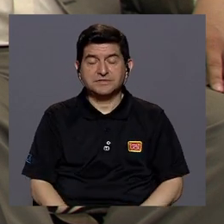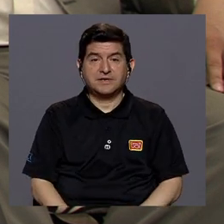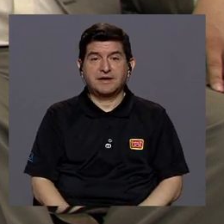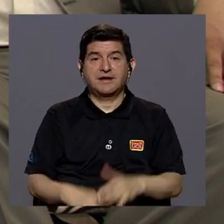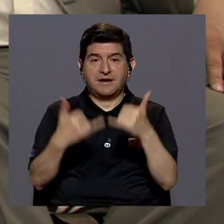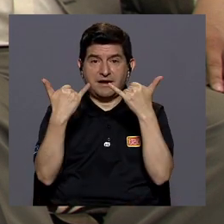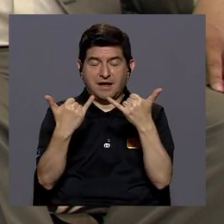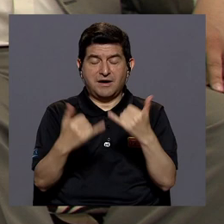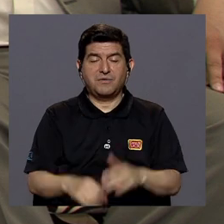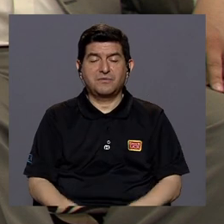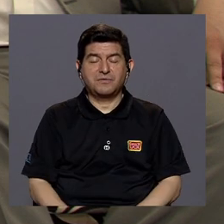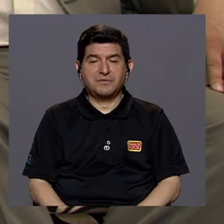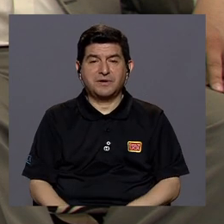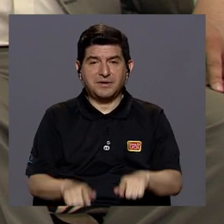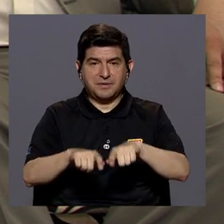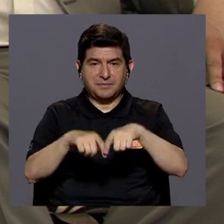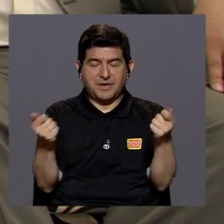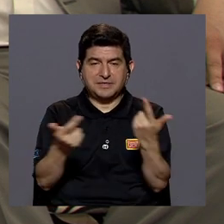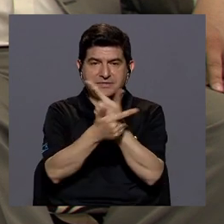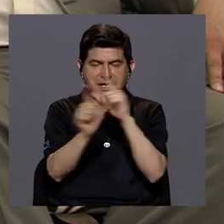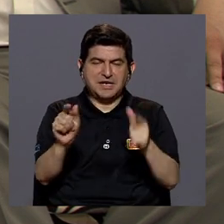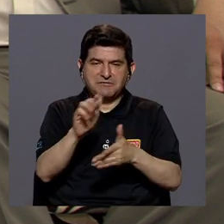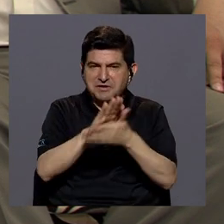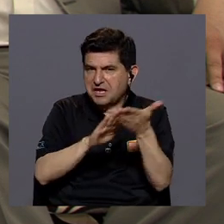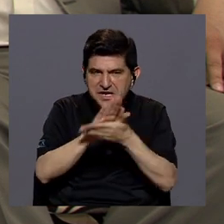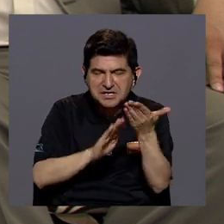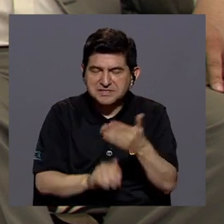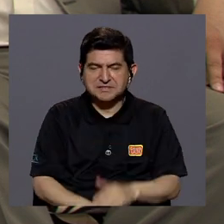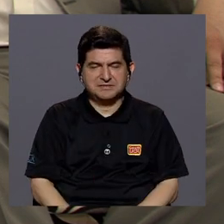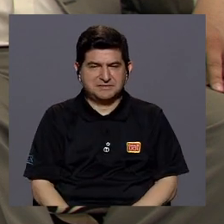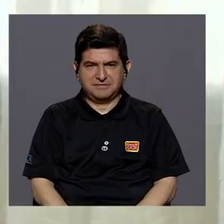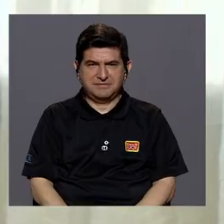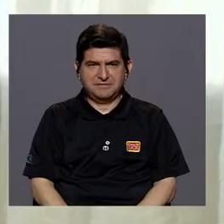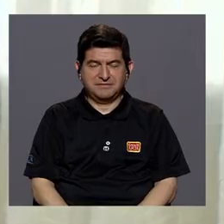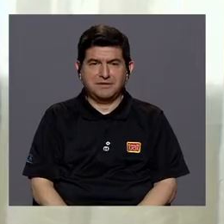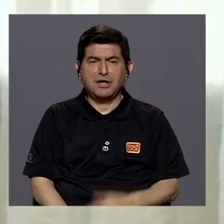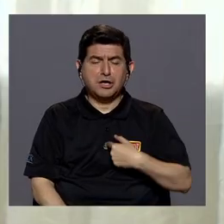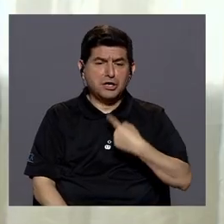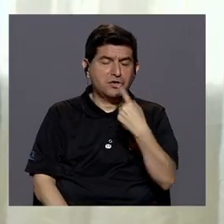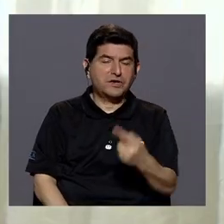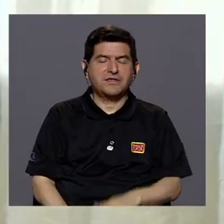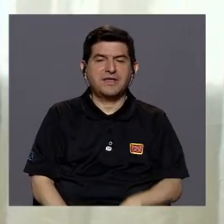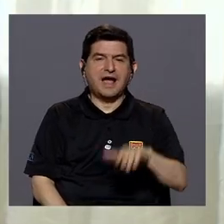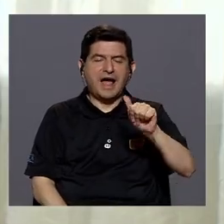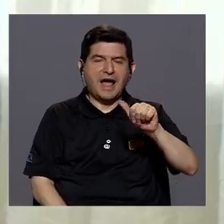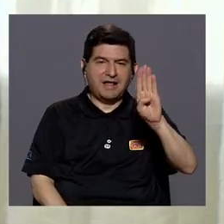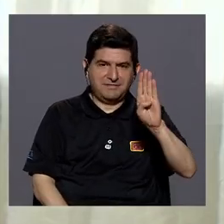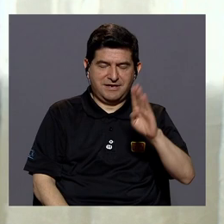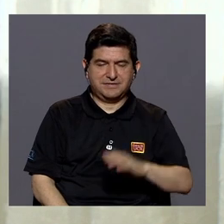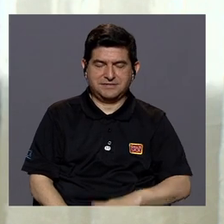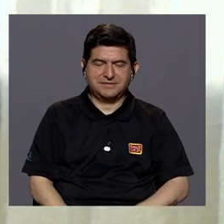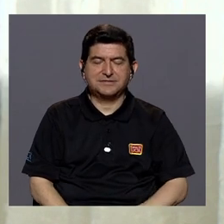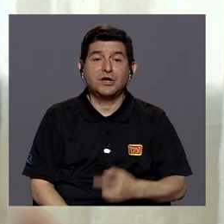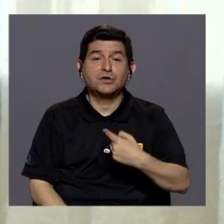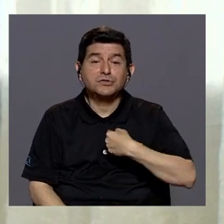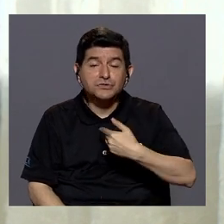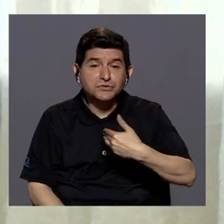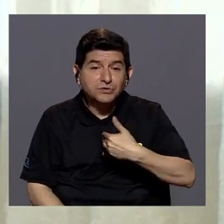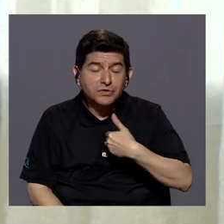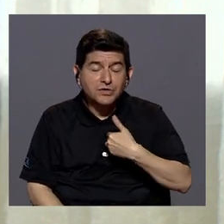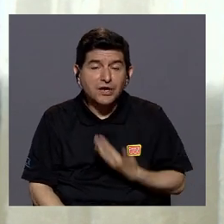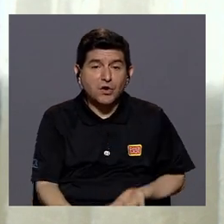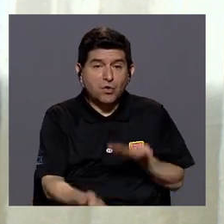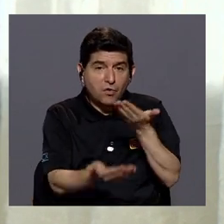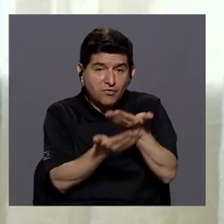en la prensa libre, que porque no me iba a ir. Entonces yo le dije a Andrés, mire, yo tengo una oferta